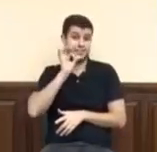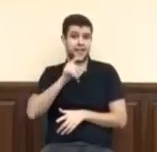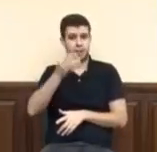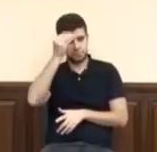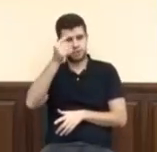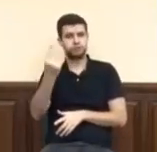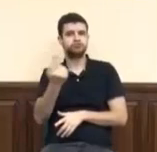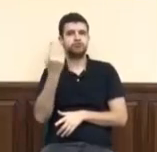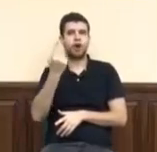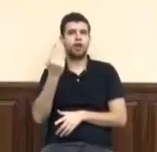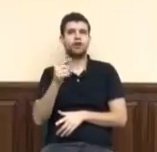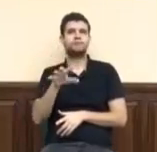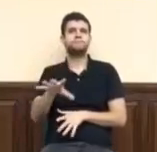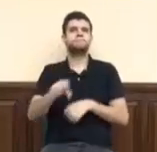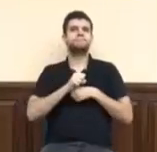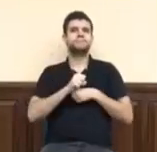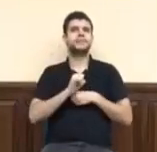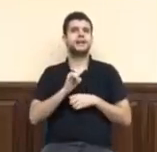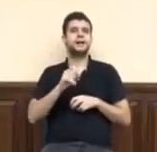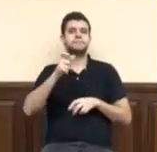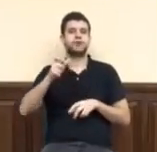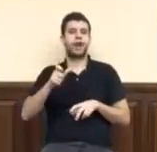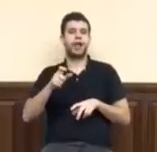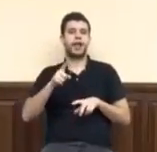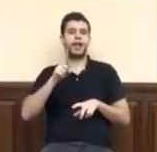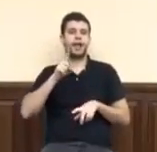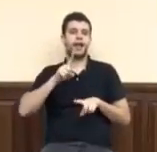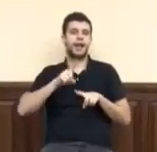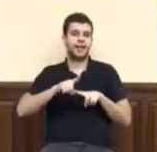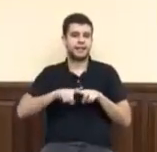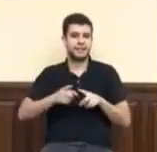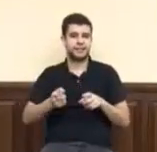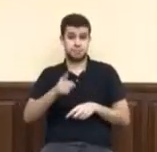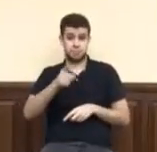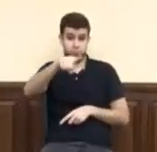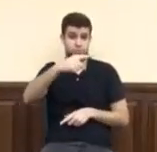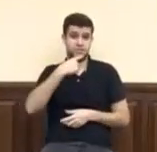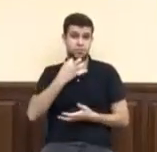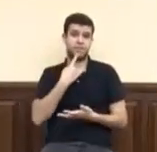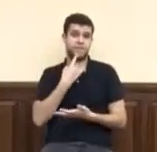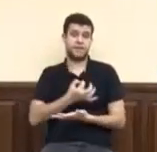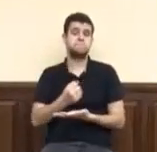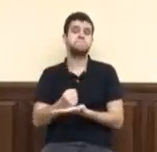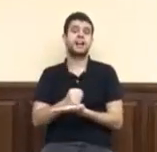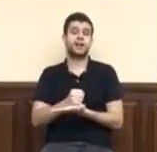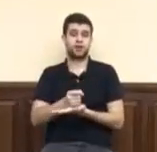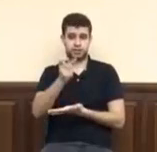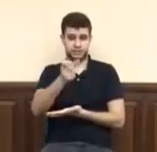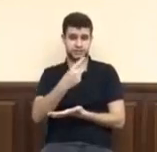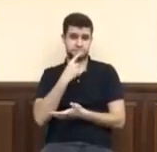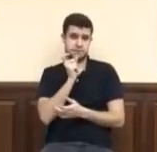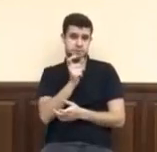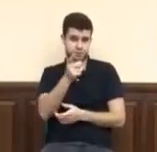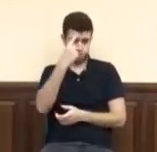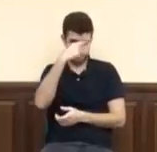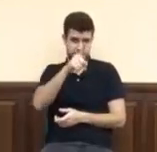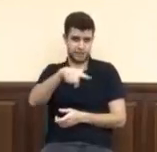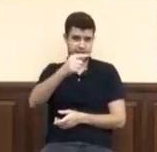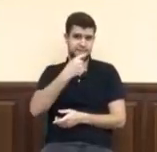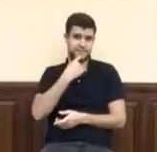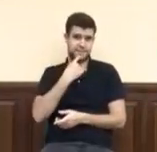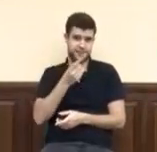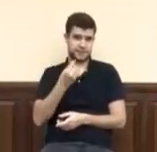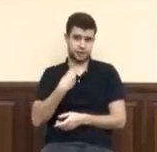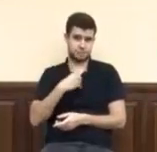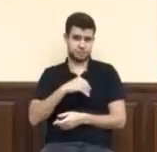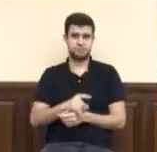las personas gays, bueno, gays digo yo, ustedes dirían maricones, pues porque ustedes esto no lo tolero, son…